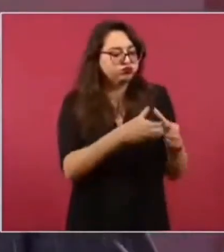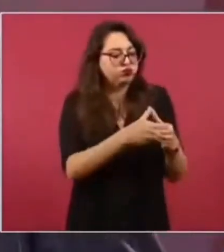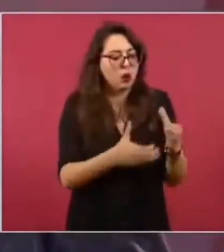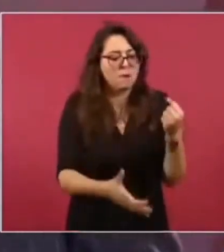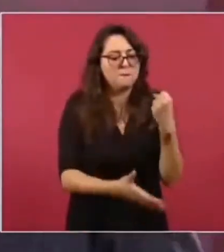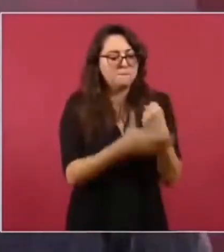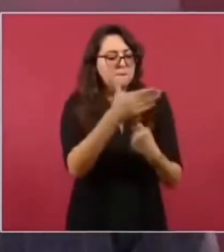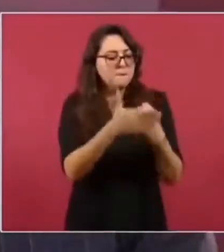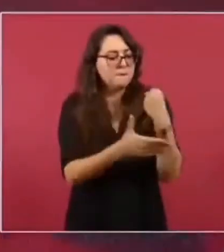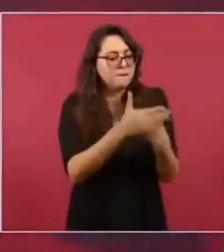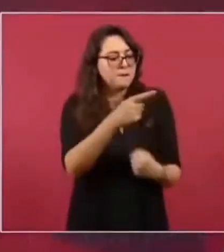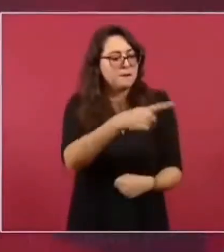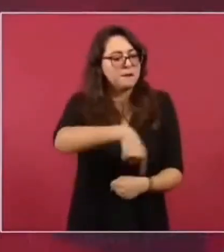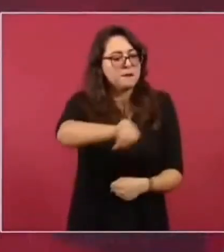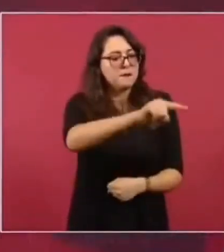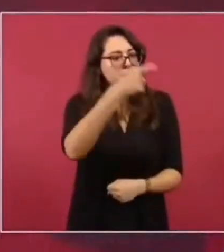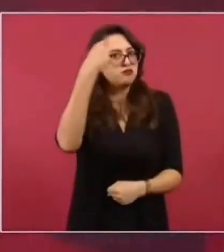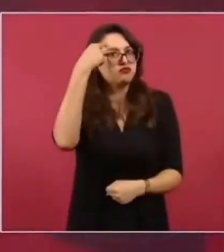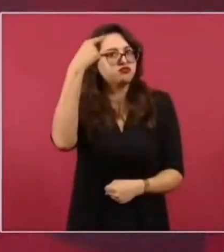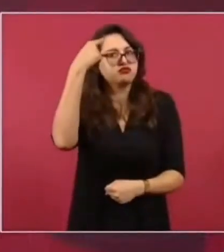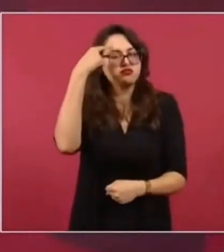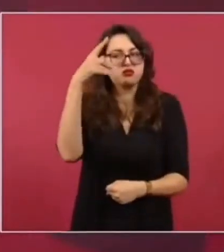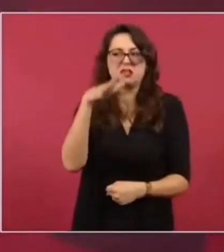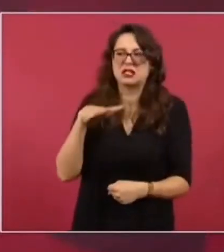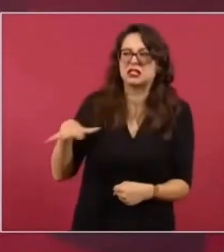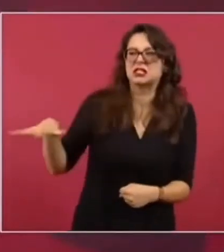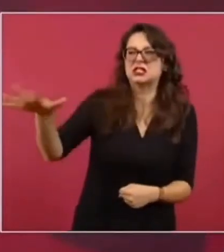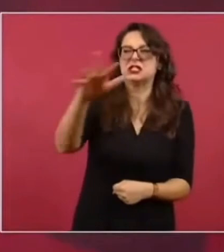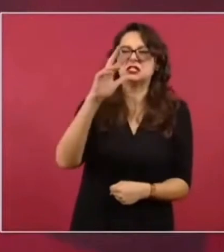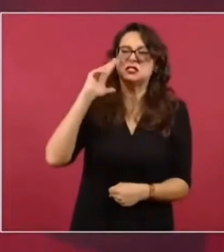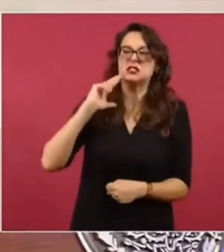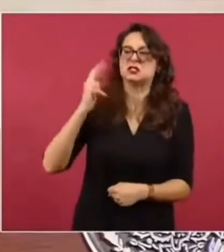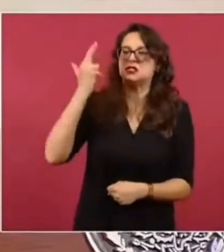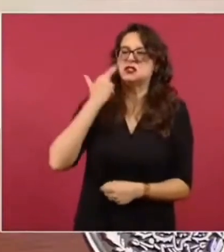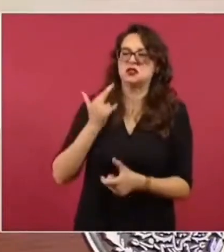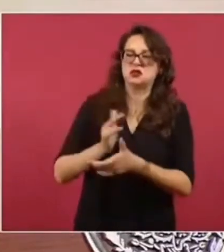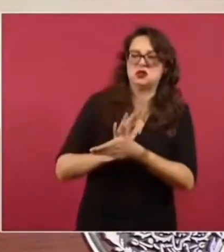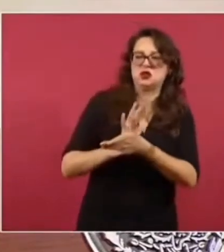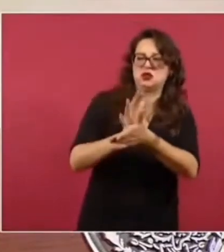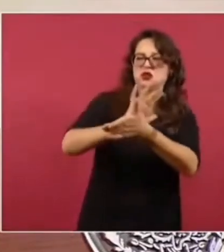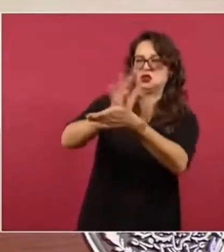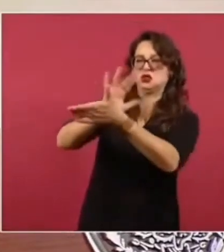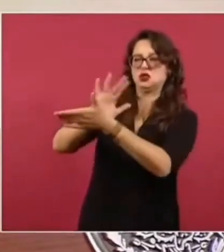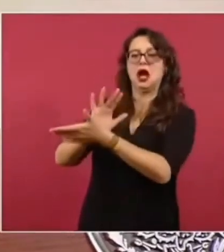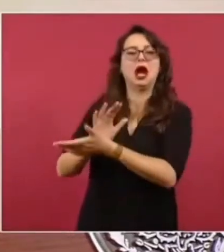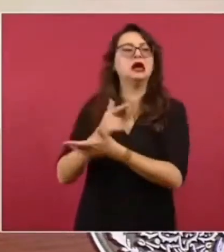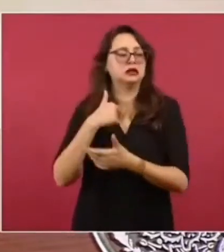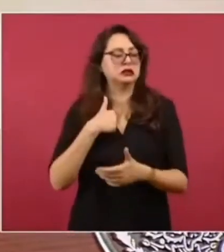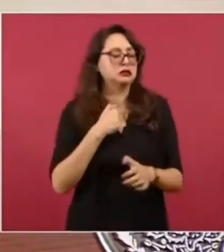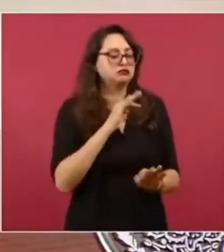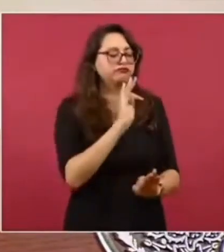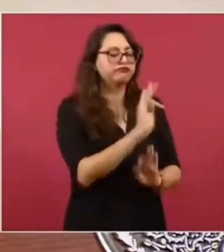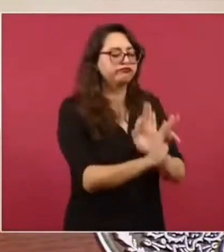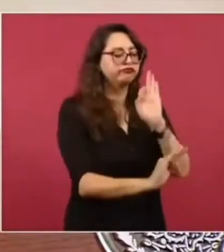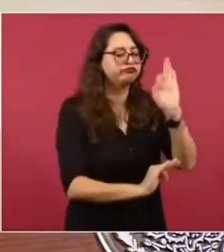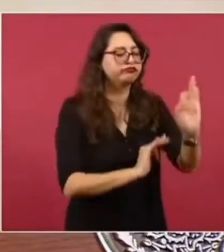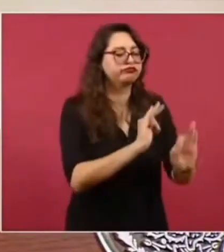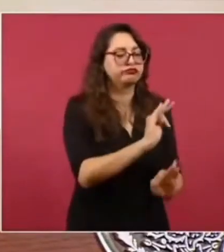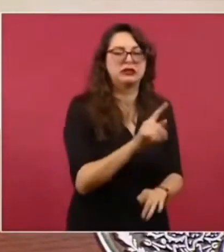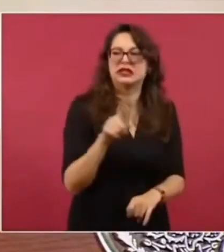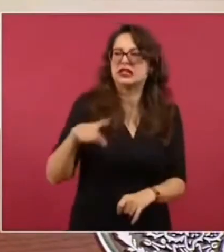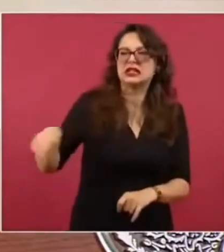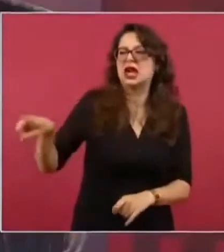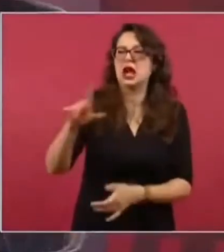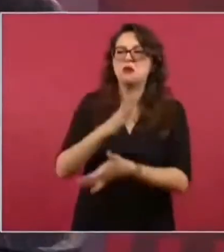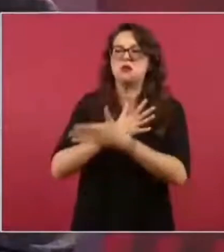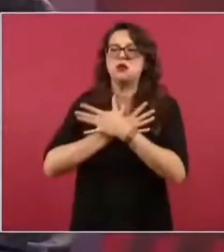tienen un pensamiento clasista, racista, discriminatorio, de los que no le tienen amor al